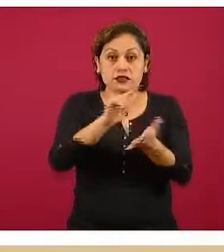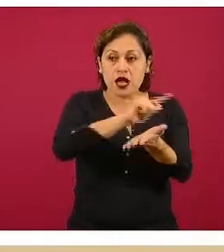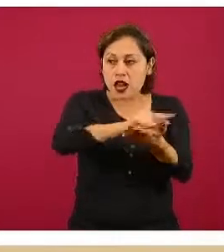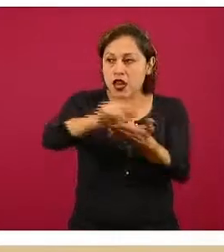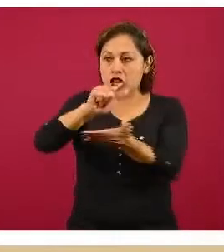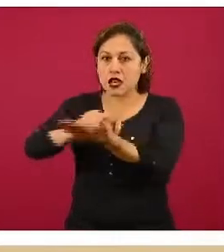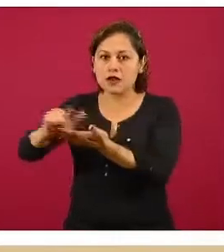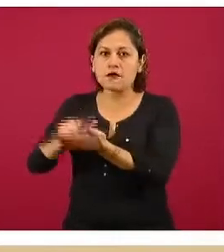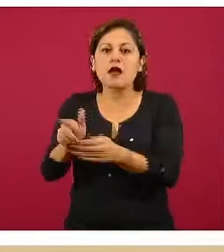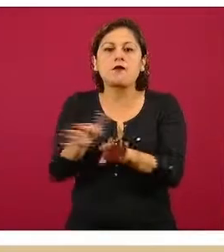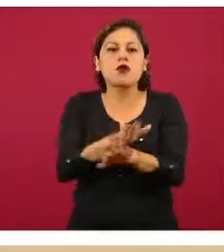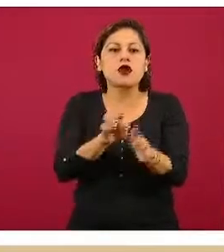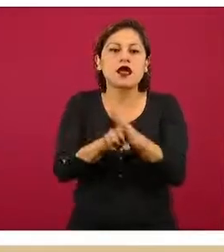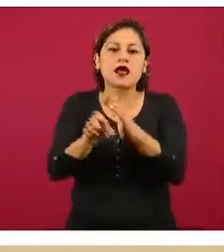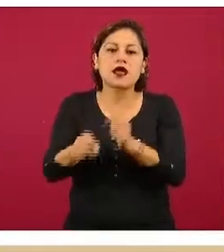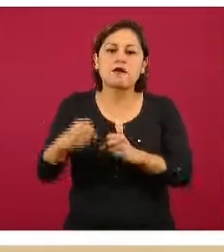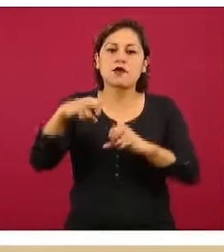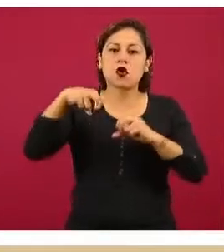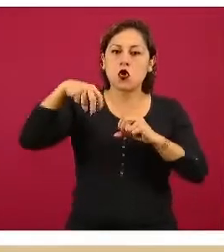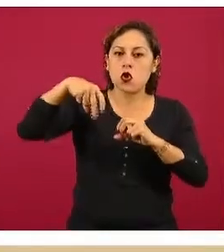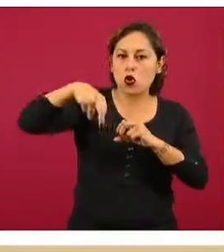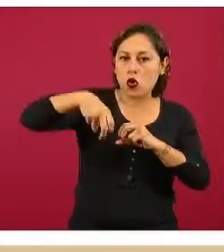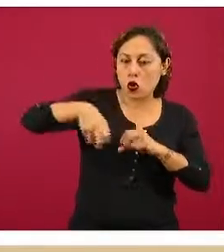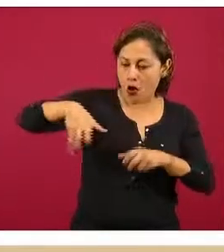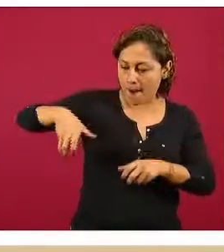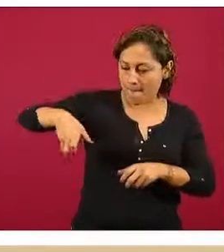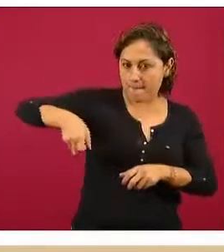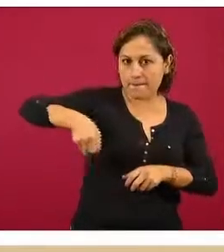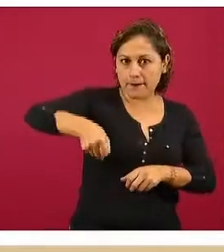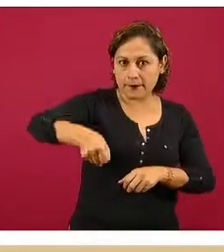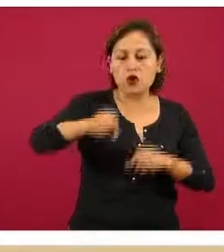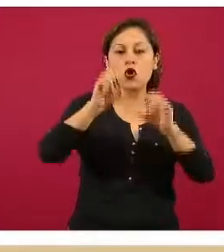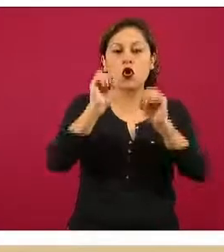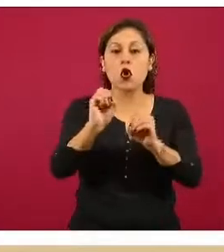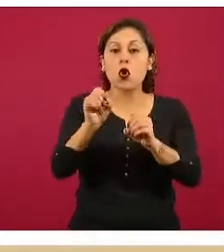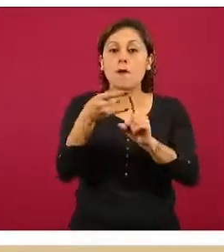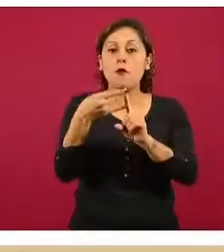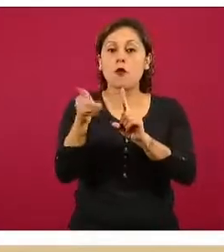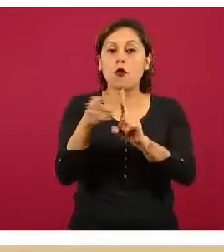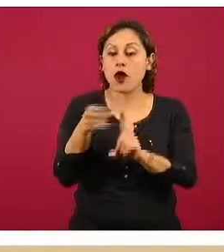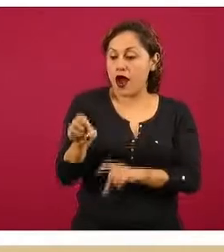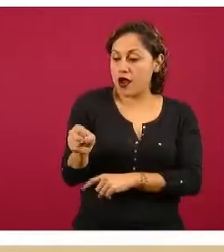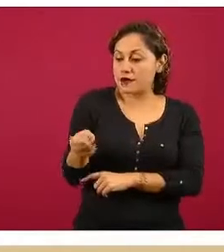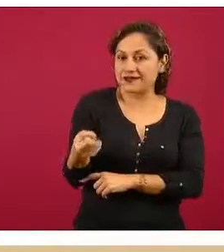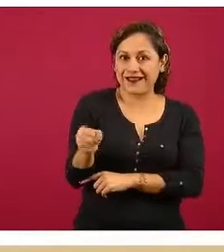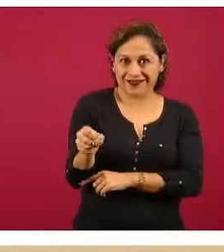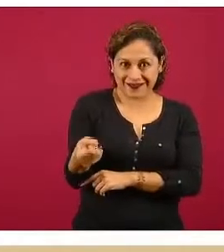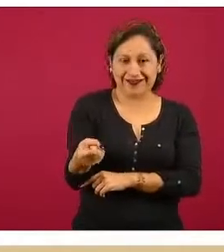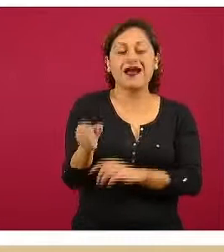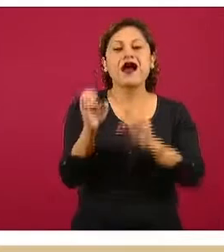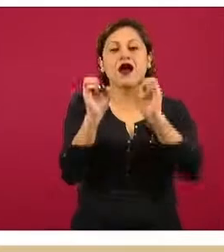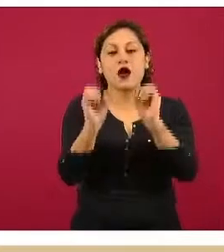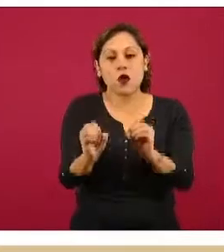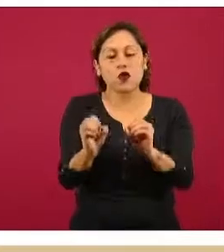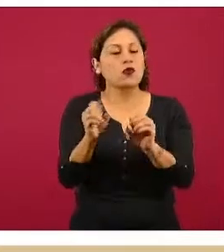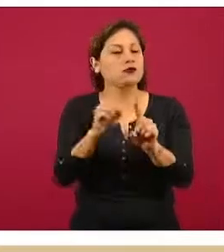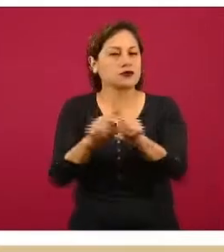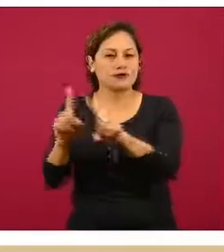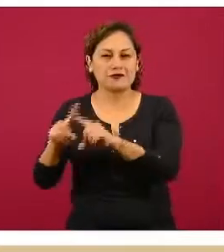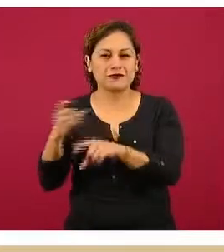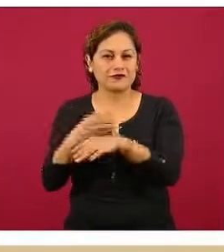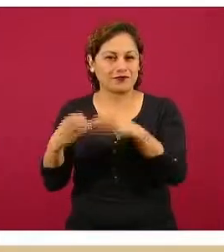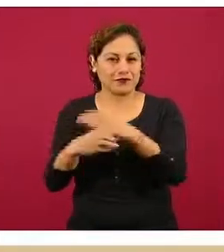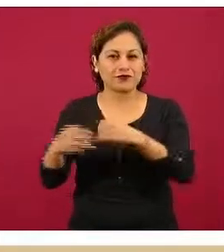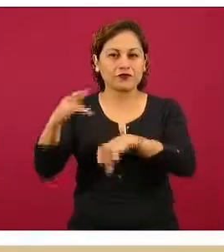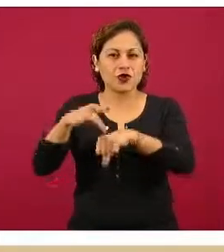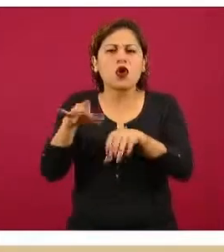los apagadores, las manijas de las puertas. ¿Con qué los voy a limpiar? Con, por supuesto, el cloro comercial de